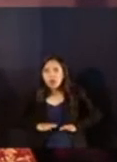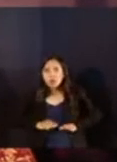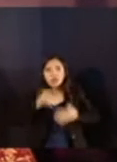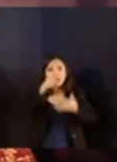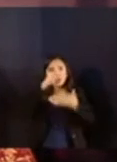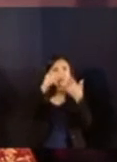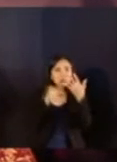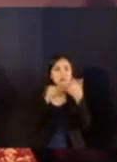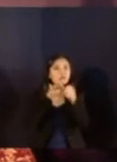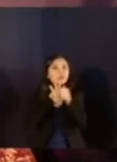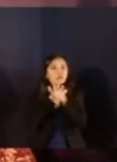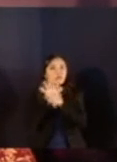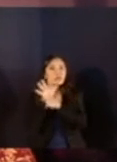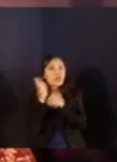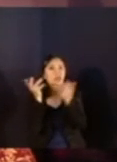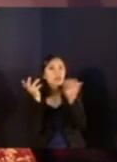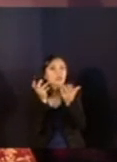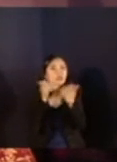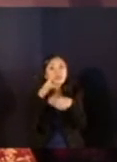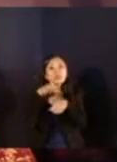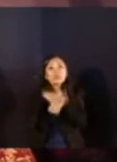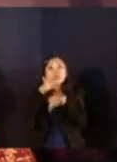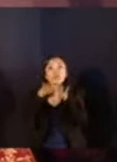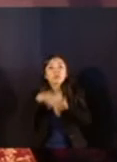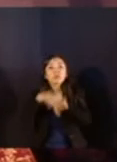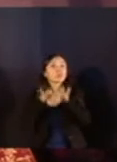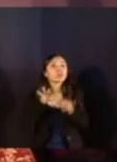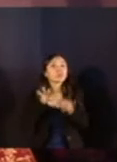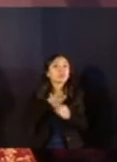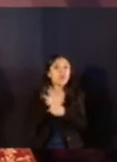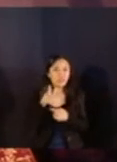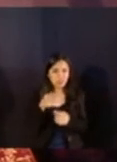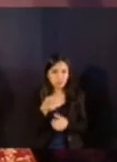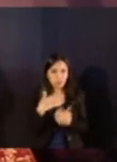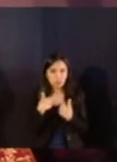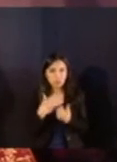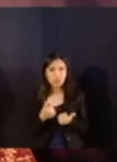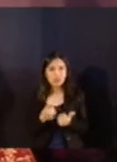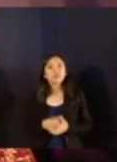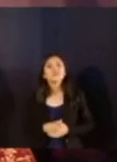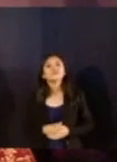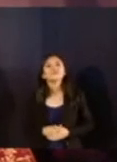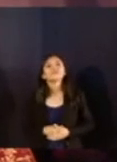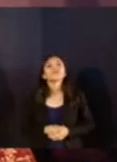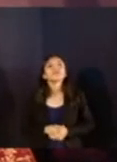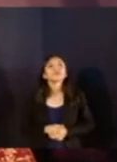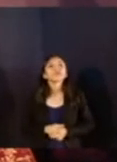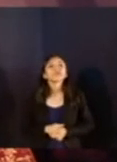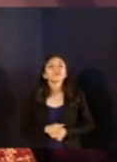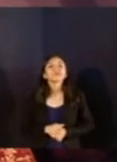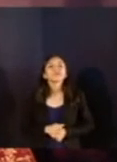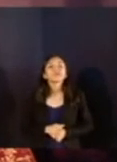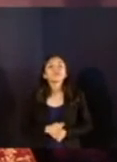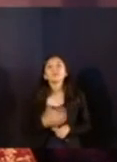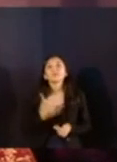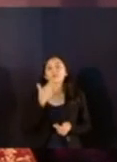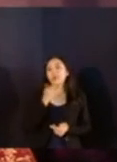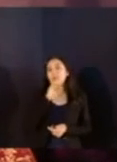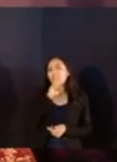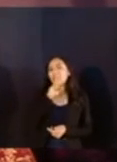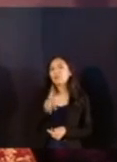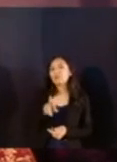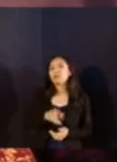tener o cuáles primordialmente debe de ostentar, si entiendo bien. Y en ese sentido